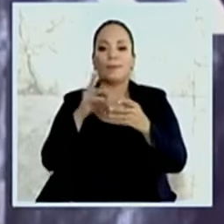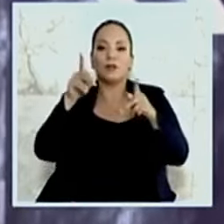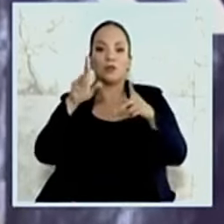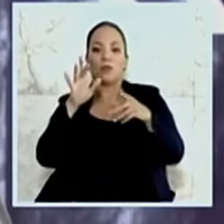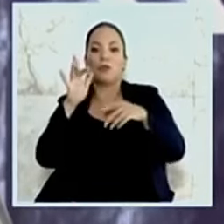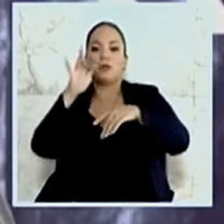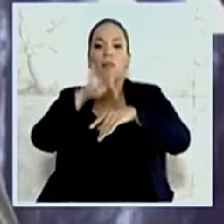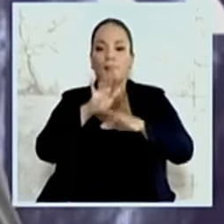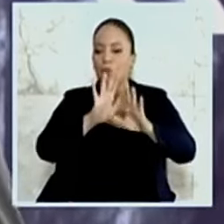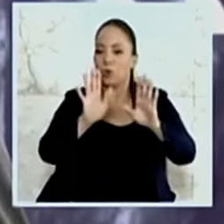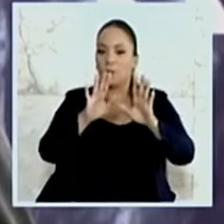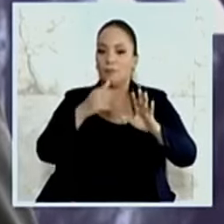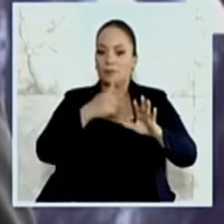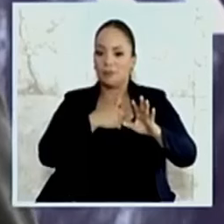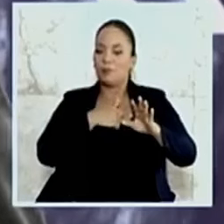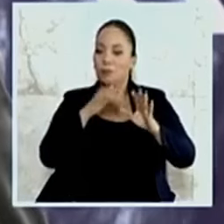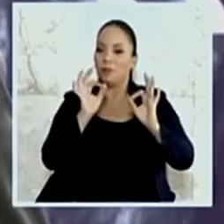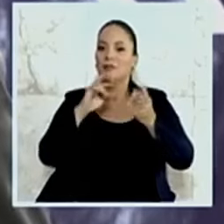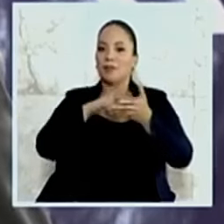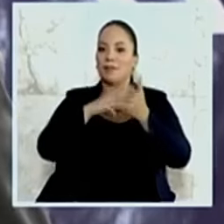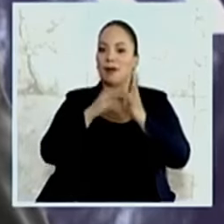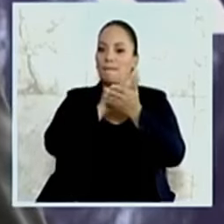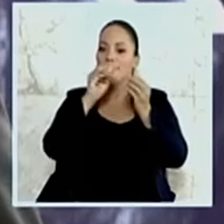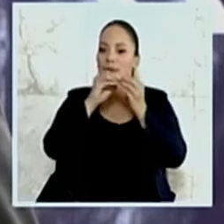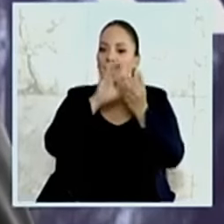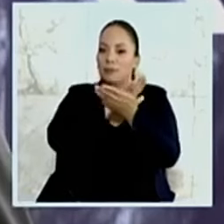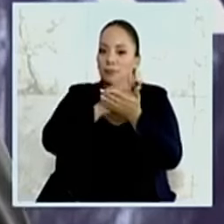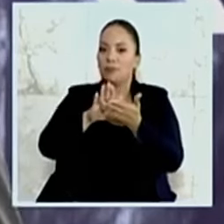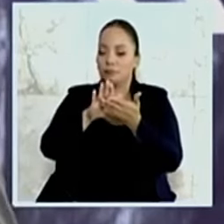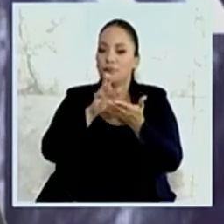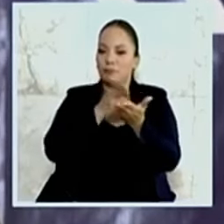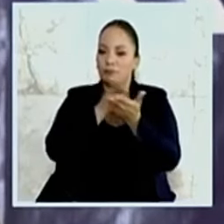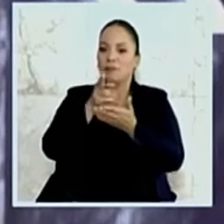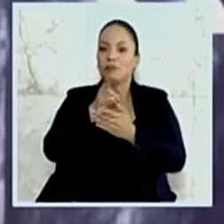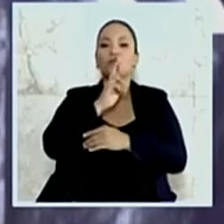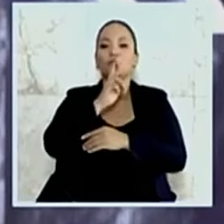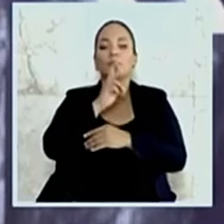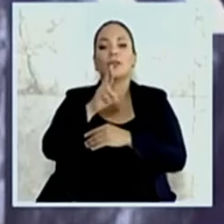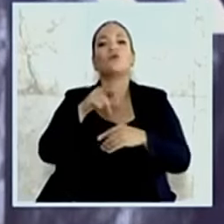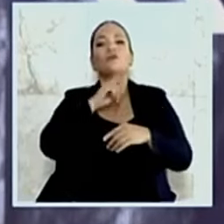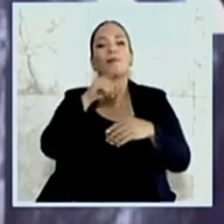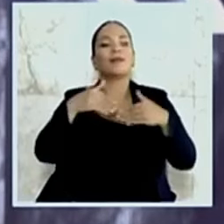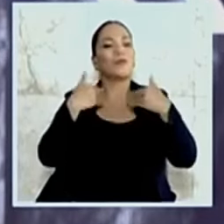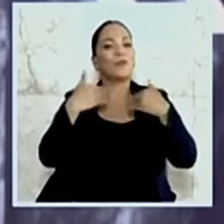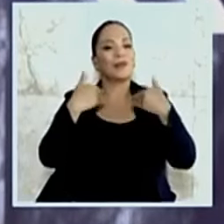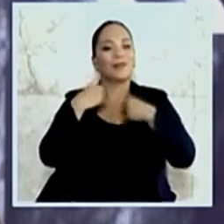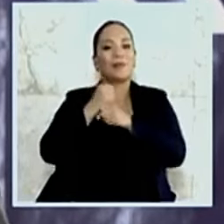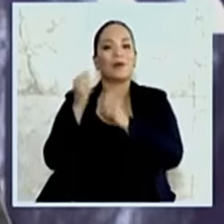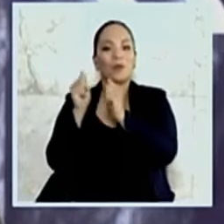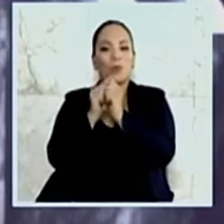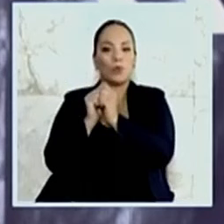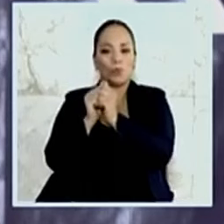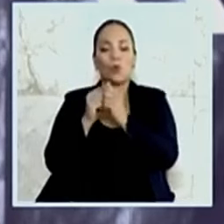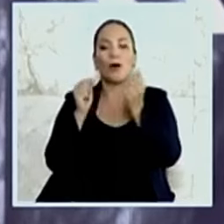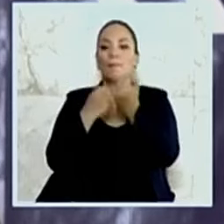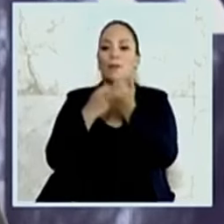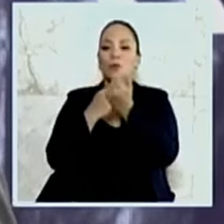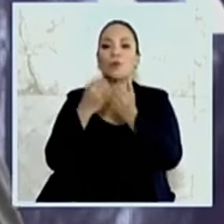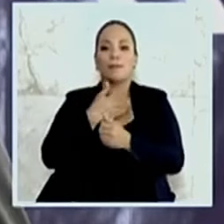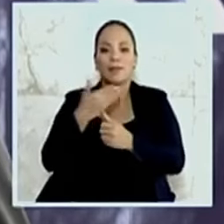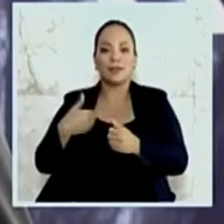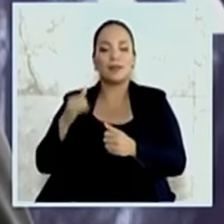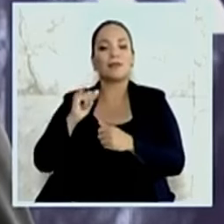las personas estudiantes y el procesamiento se hace de manera inmediata sin que haya una intervención humana, digámoslo de alguna manera, y